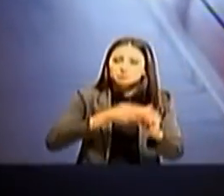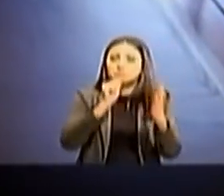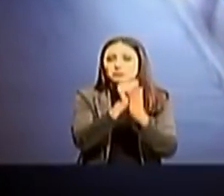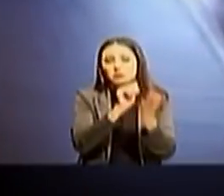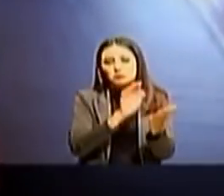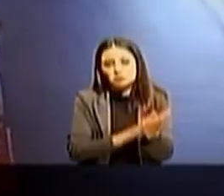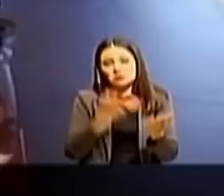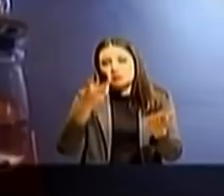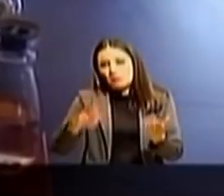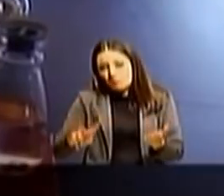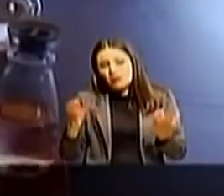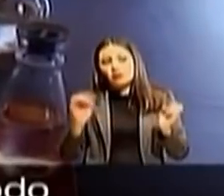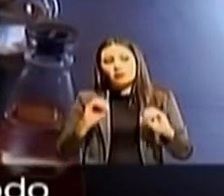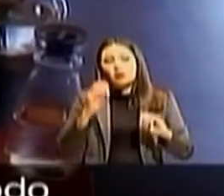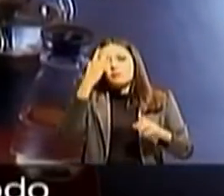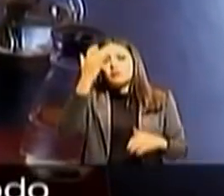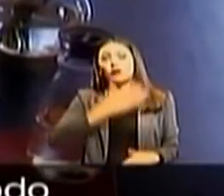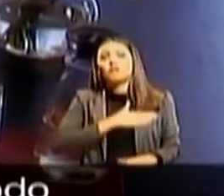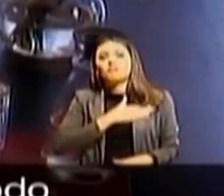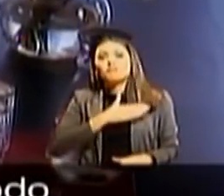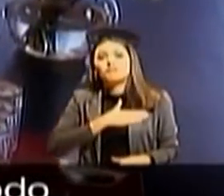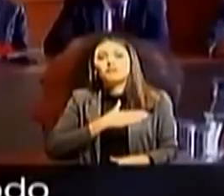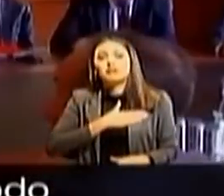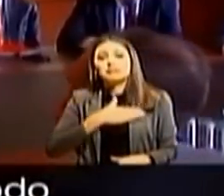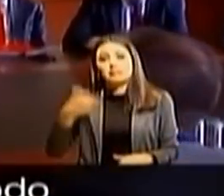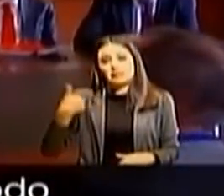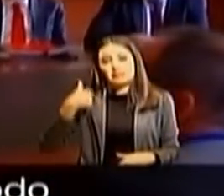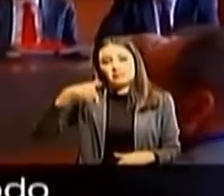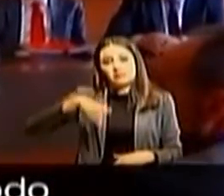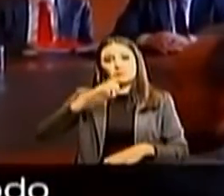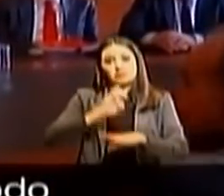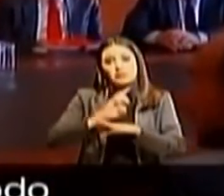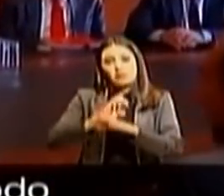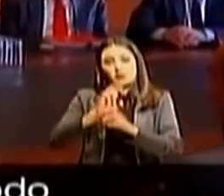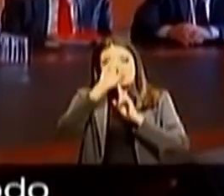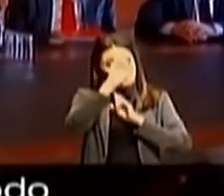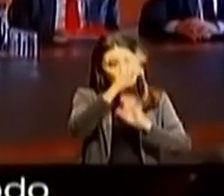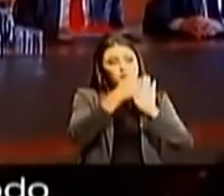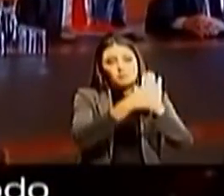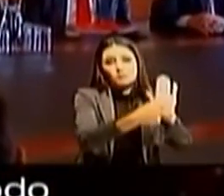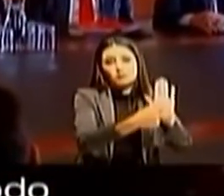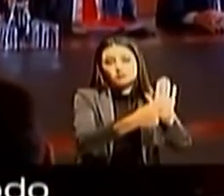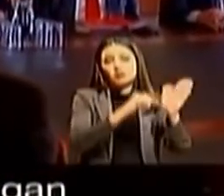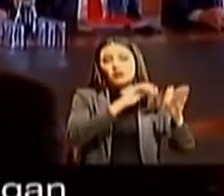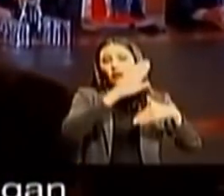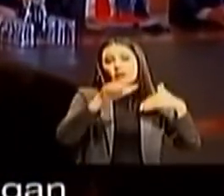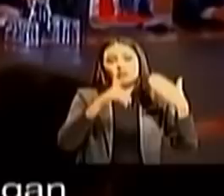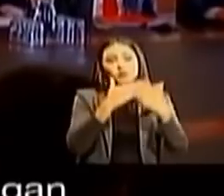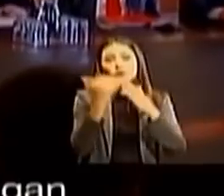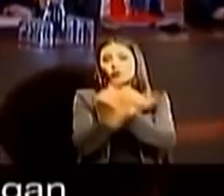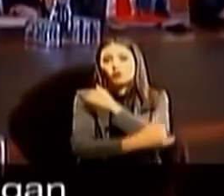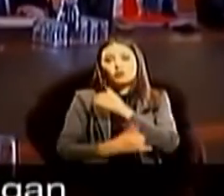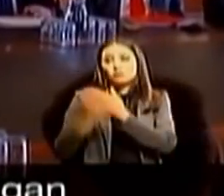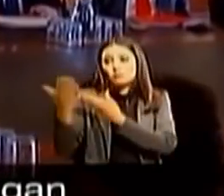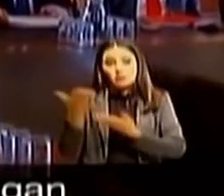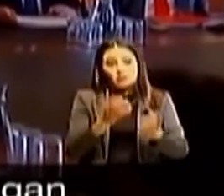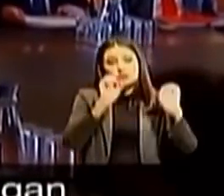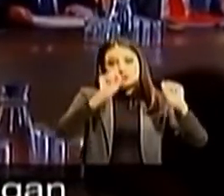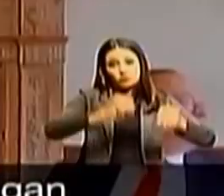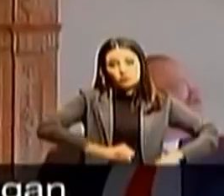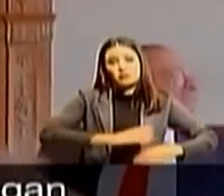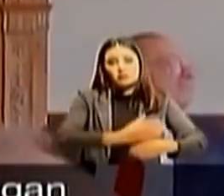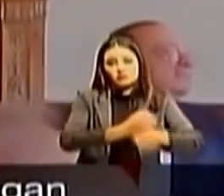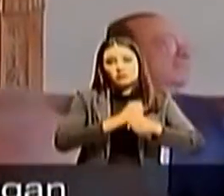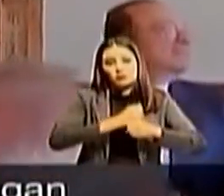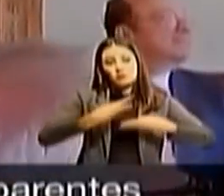la transparencia que el gobierno nacional está mostrando y sobre todo el respeto a la ley. legislación local de tal manera que ellos tengan seguridad